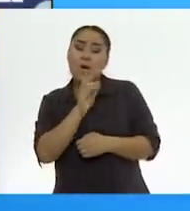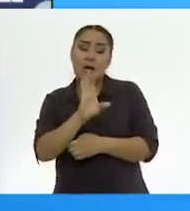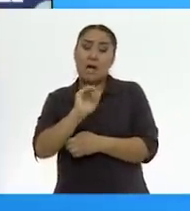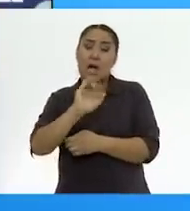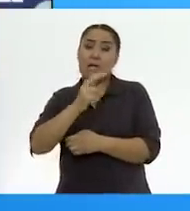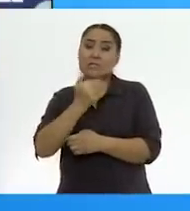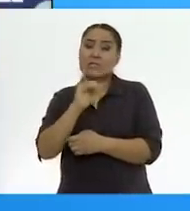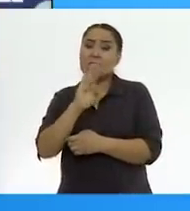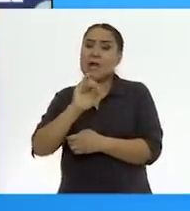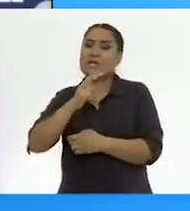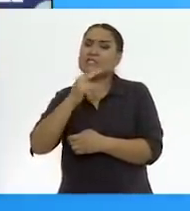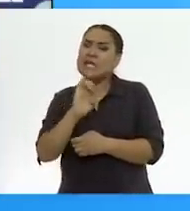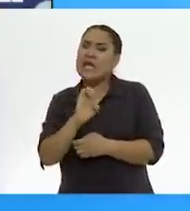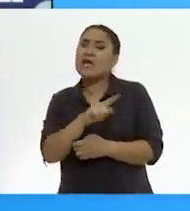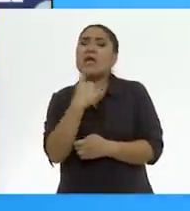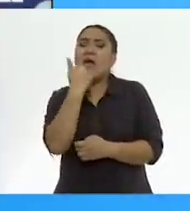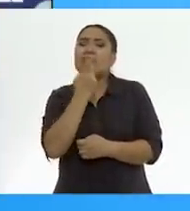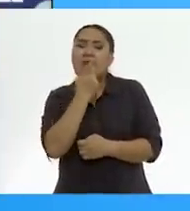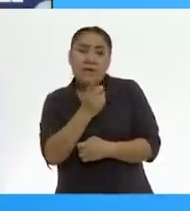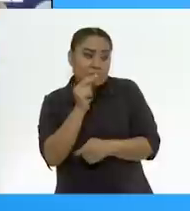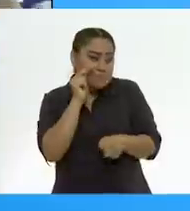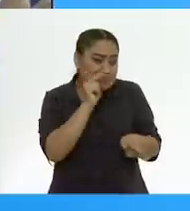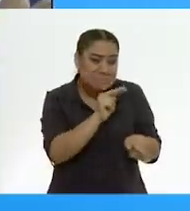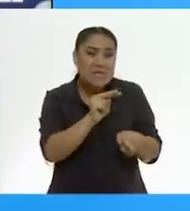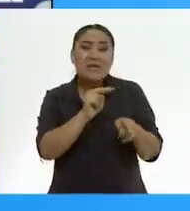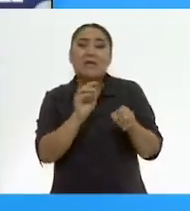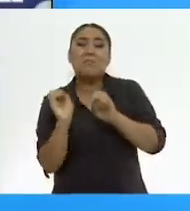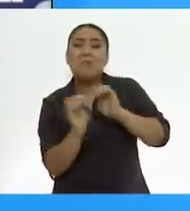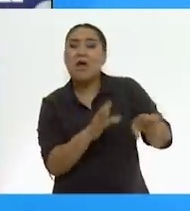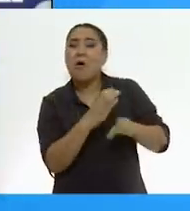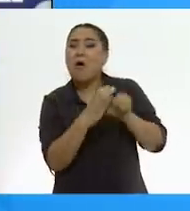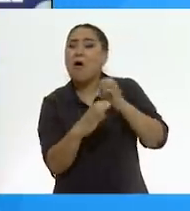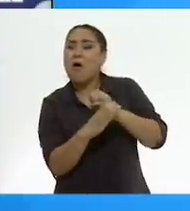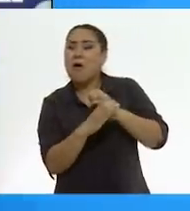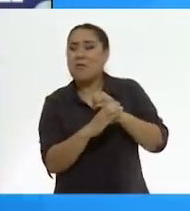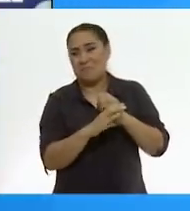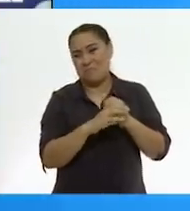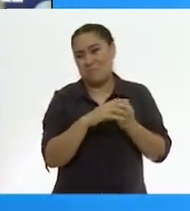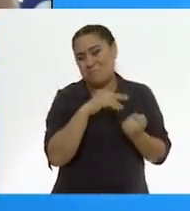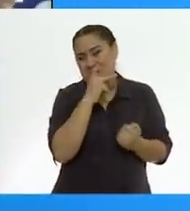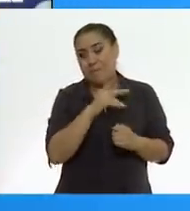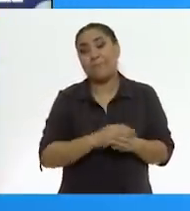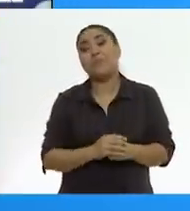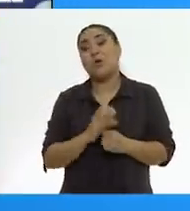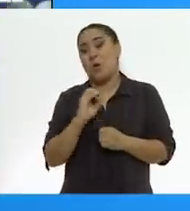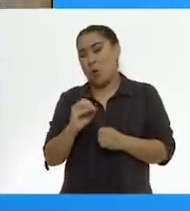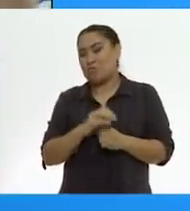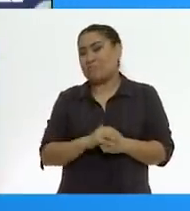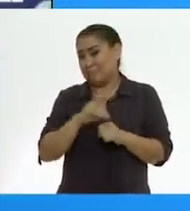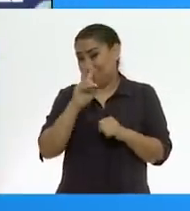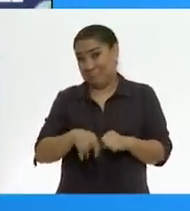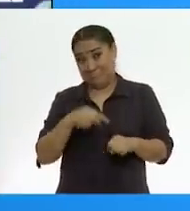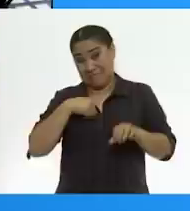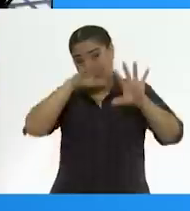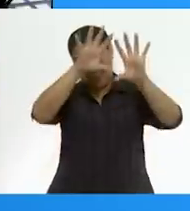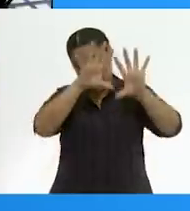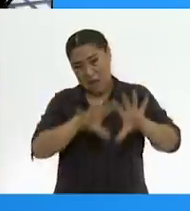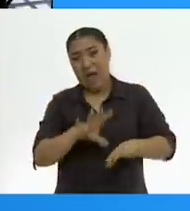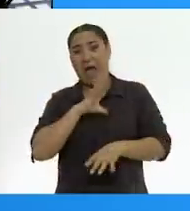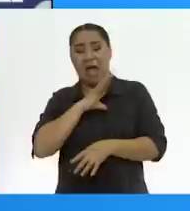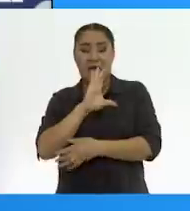cachivache, para referirnos a los objetos que se quedaban abandonados. Decíamos, por ejemplo, tengo la bodega llena de